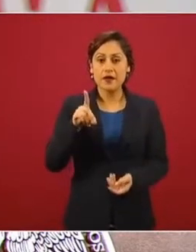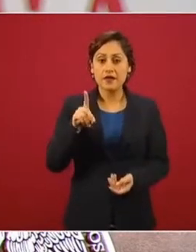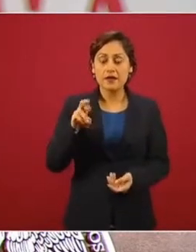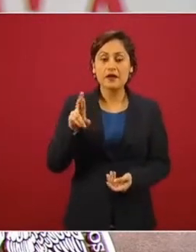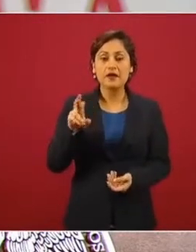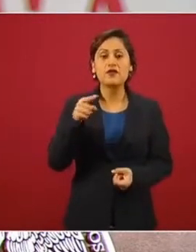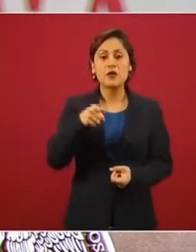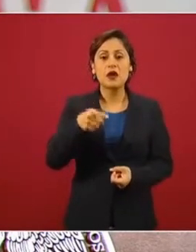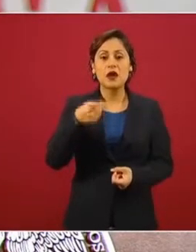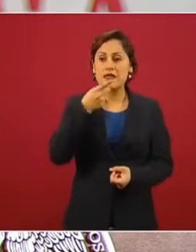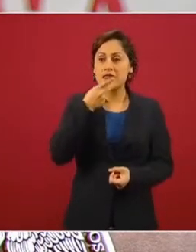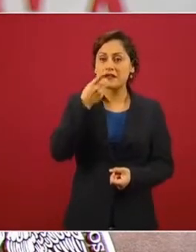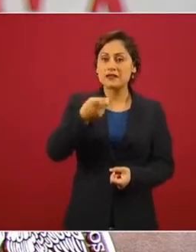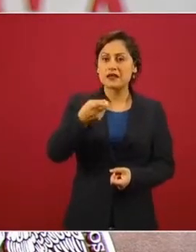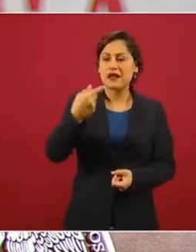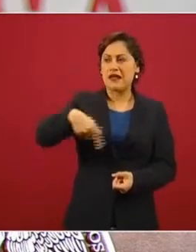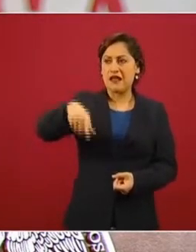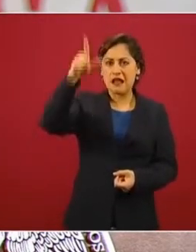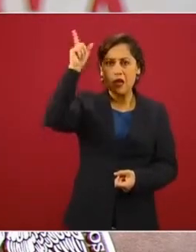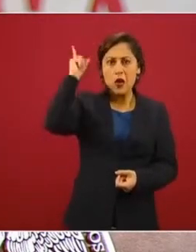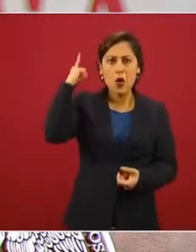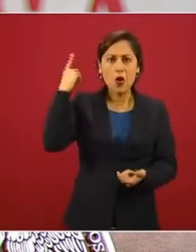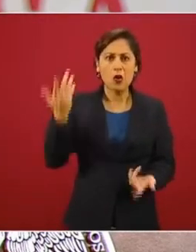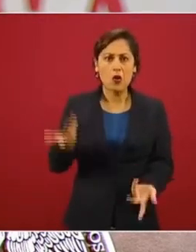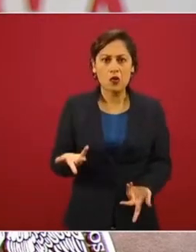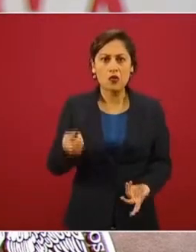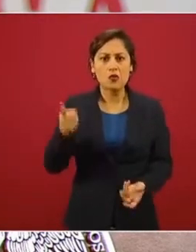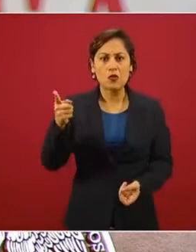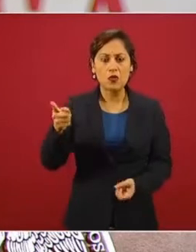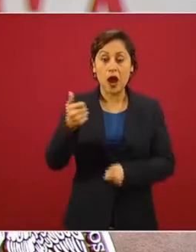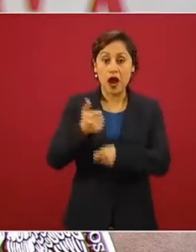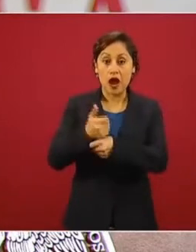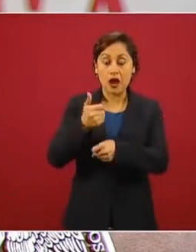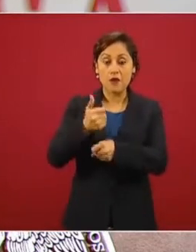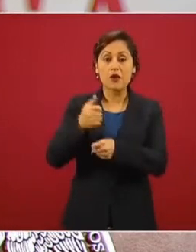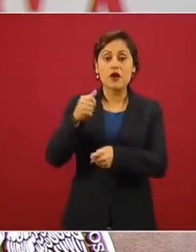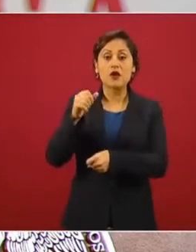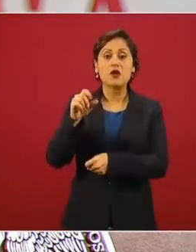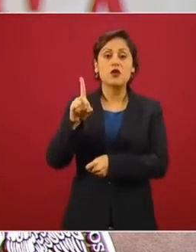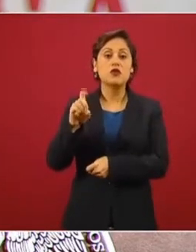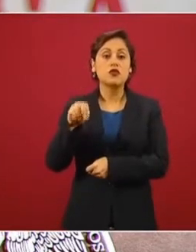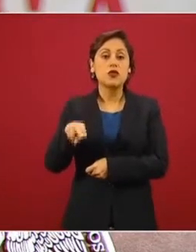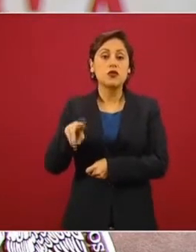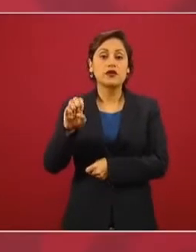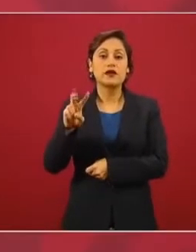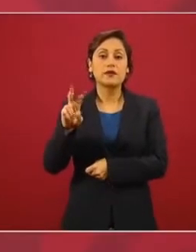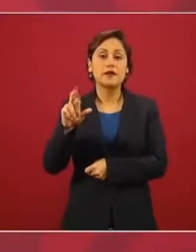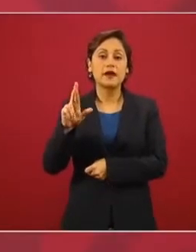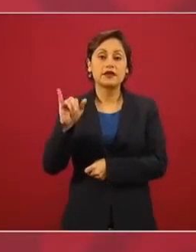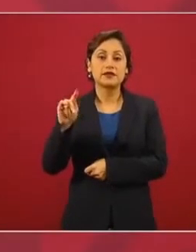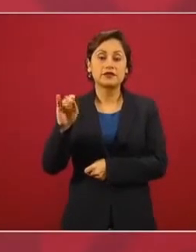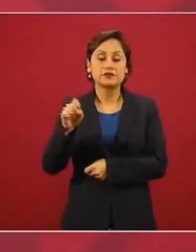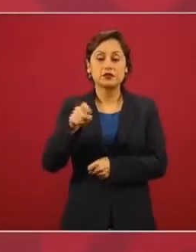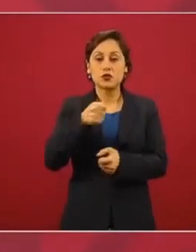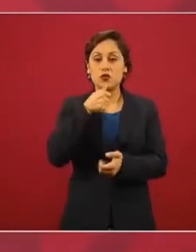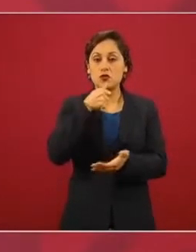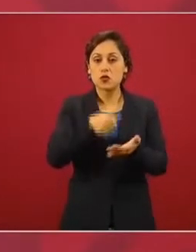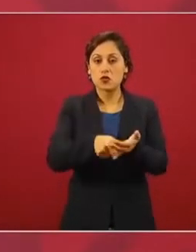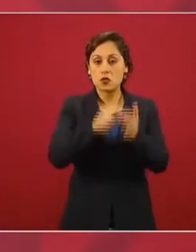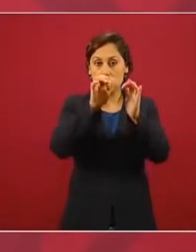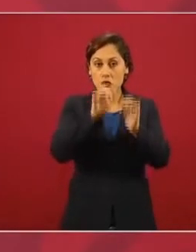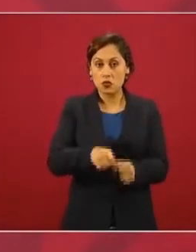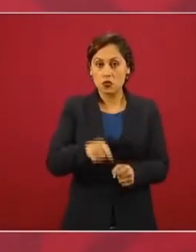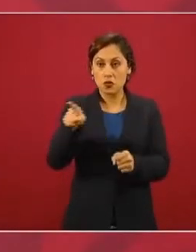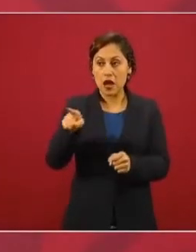el mismo abuelo, don Evaristo, le escribió una carta a Porfirio Díaz: estamos muy apenados